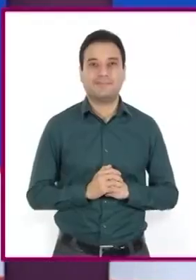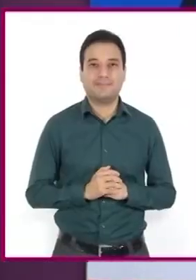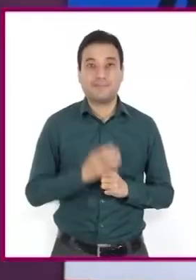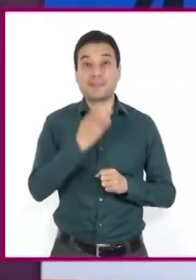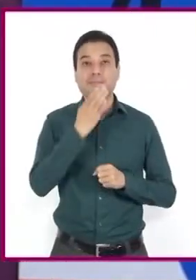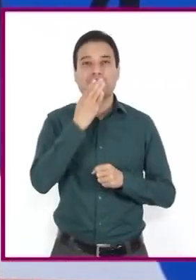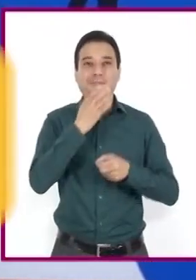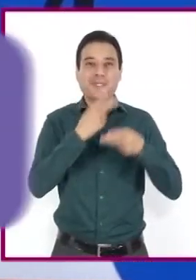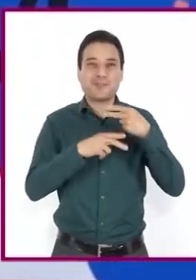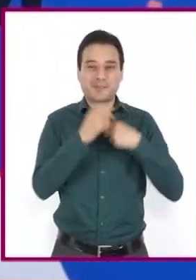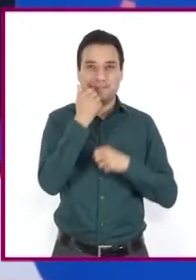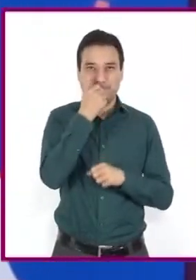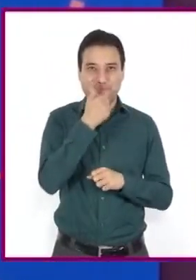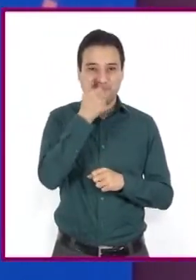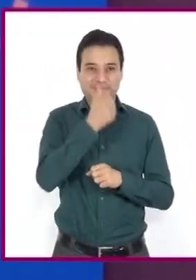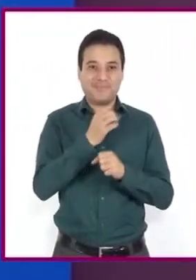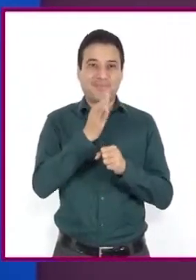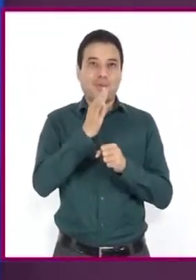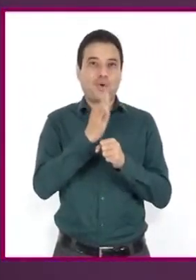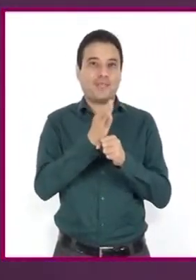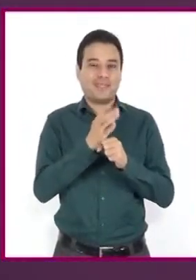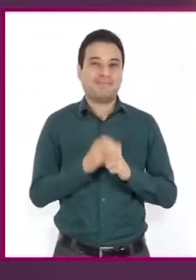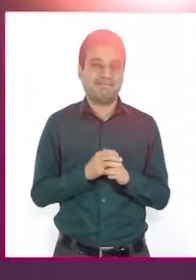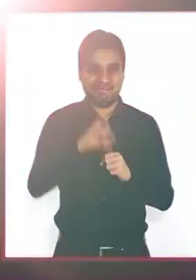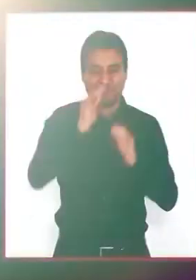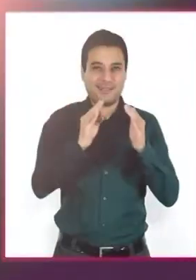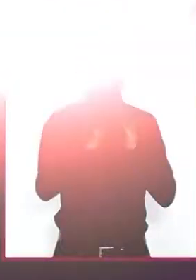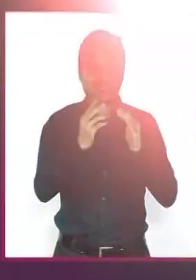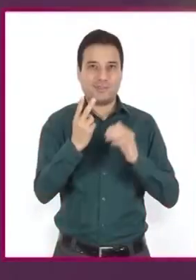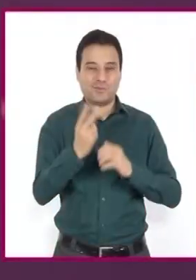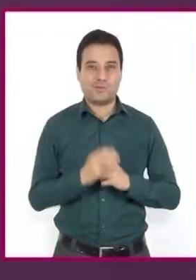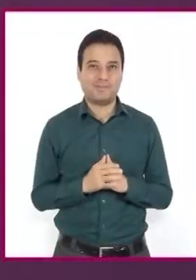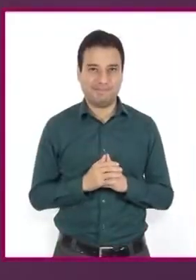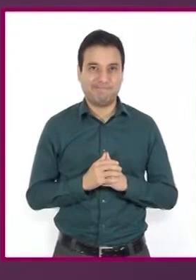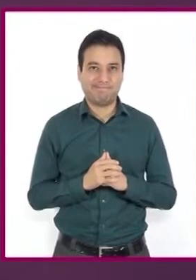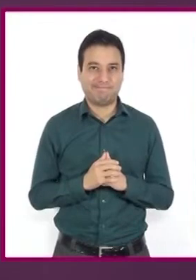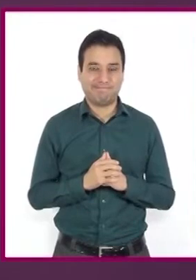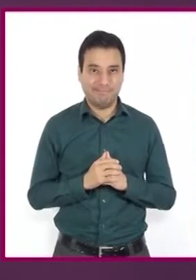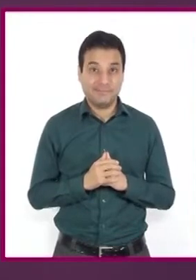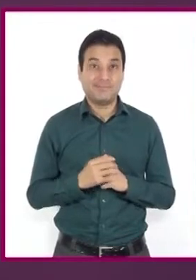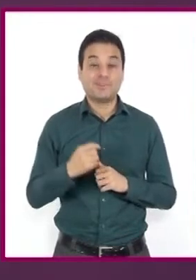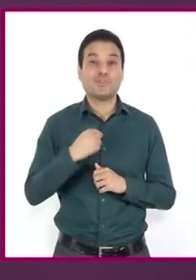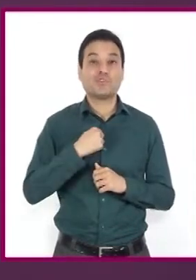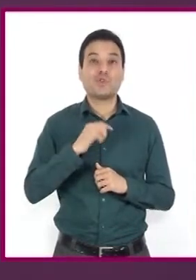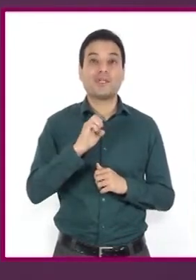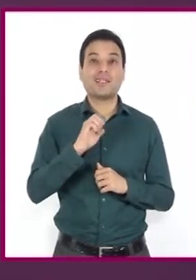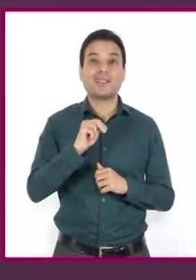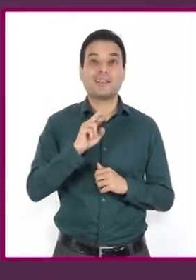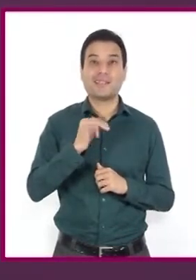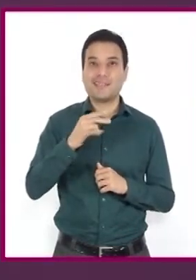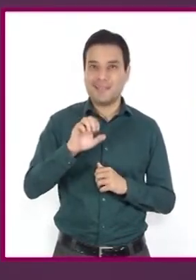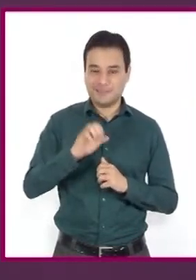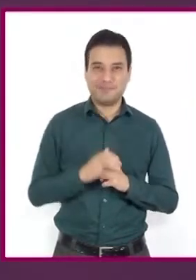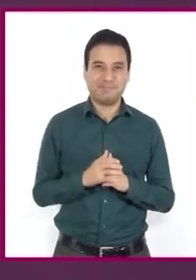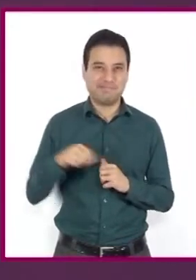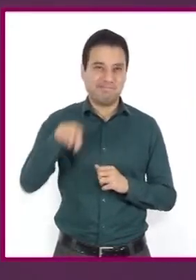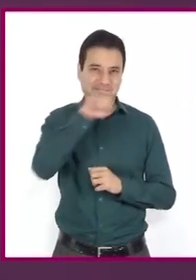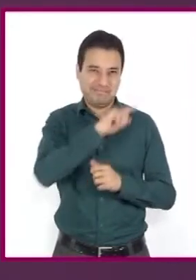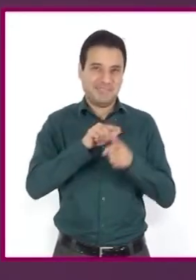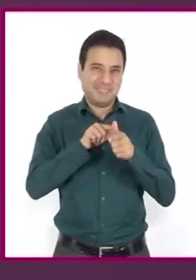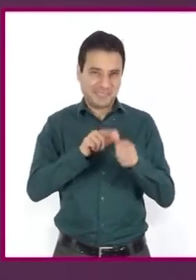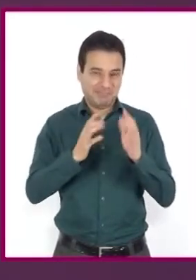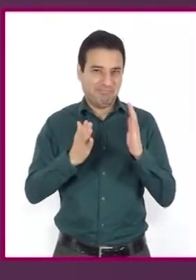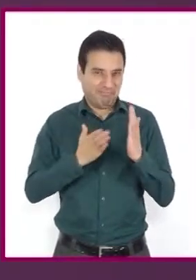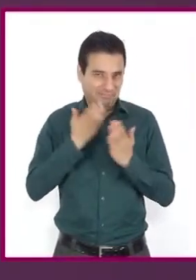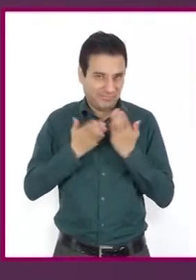Bienvenidas y bienvenidos a esta emisión de la estrategia Aprende en Casa. Yo soy Enrique Rodal y los invito a seguir trabajando con este